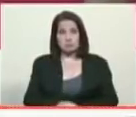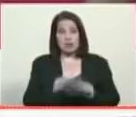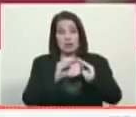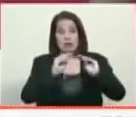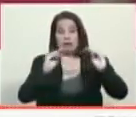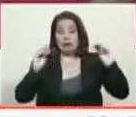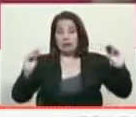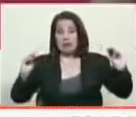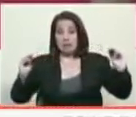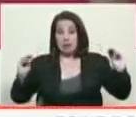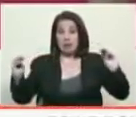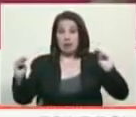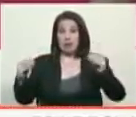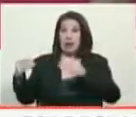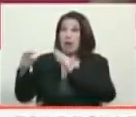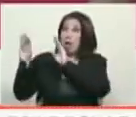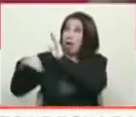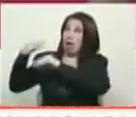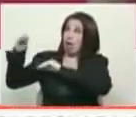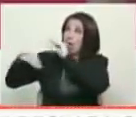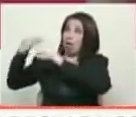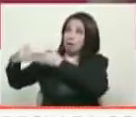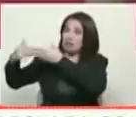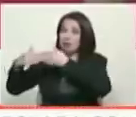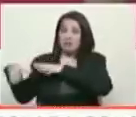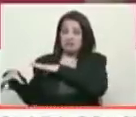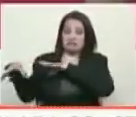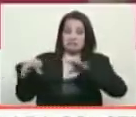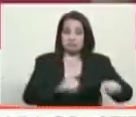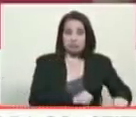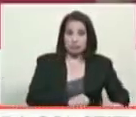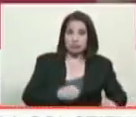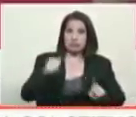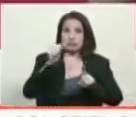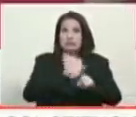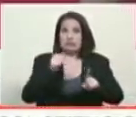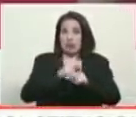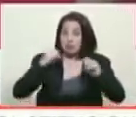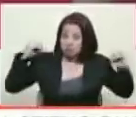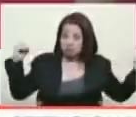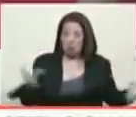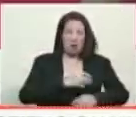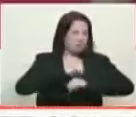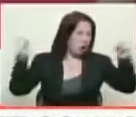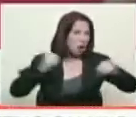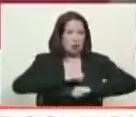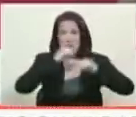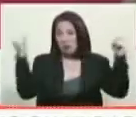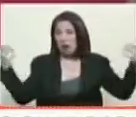invasión militar en Venezuela, que llame al bombardeo de nuestra patria,